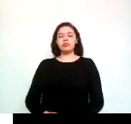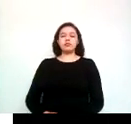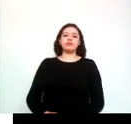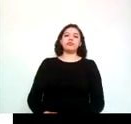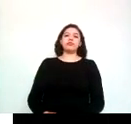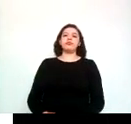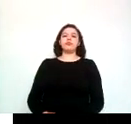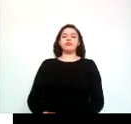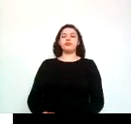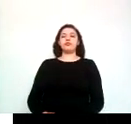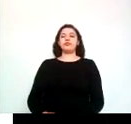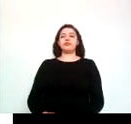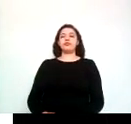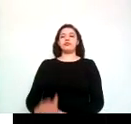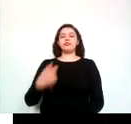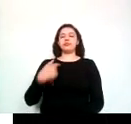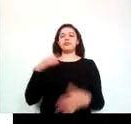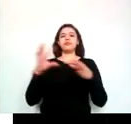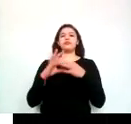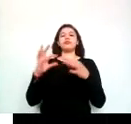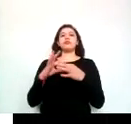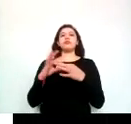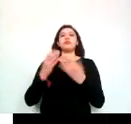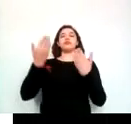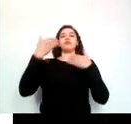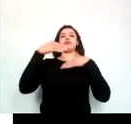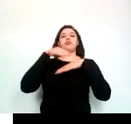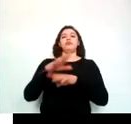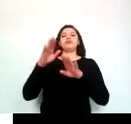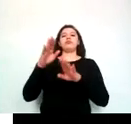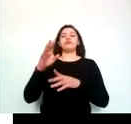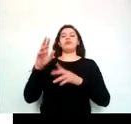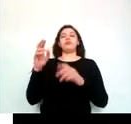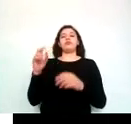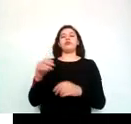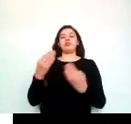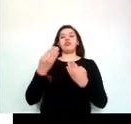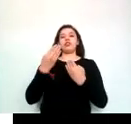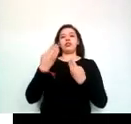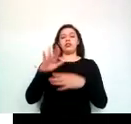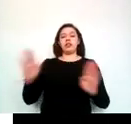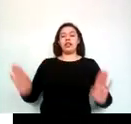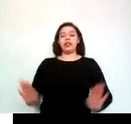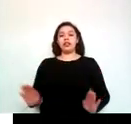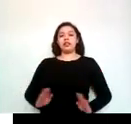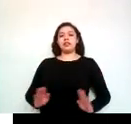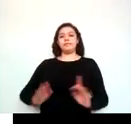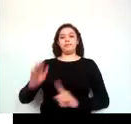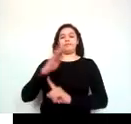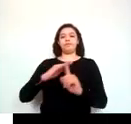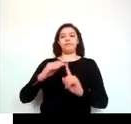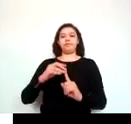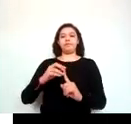Ahora me gustaría platicarles un poquito sobre los aspectos que considera el entorno organizacional favorable. Hablemos de qué es un